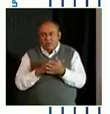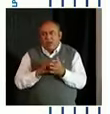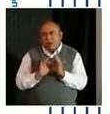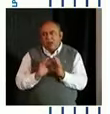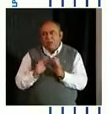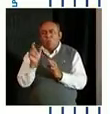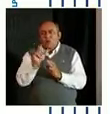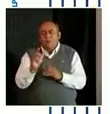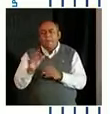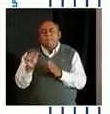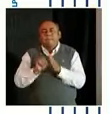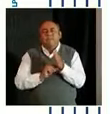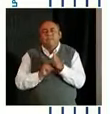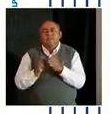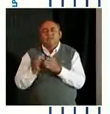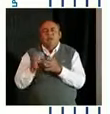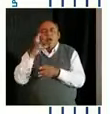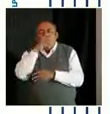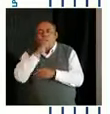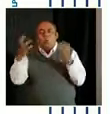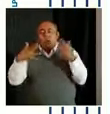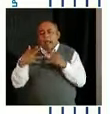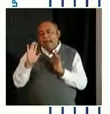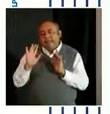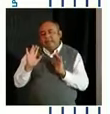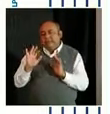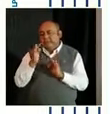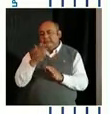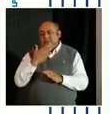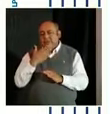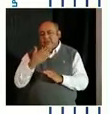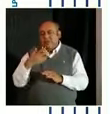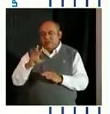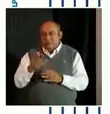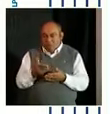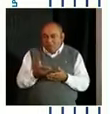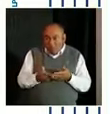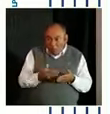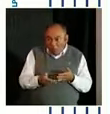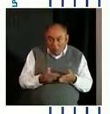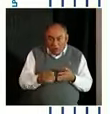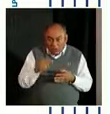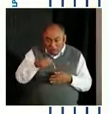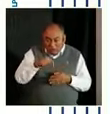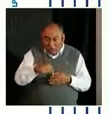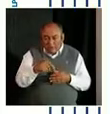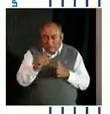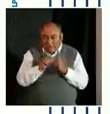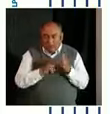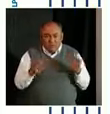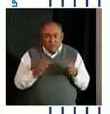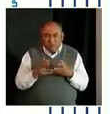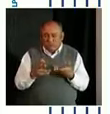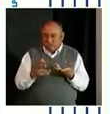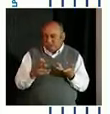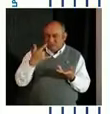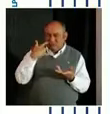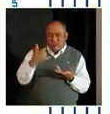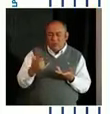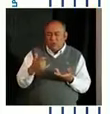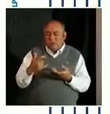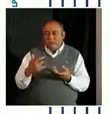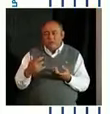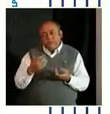pero pues estamos en periodo de invierno, entonces no es una cifra. Creemos que todavía podemos hacer mucho, tanto